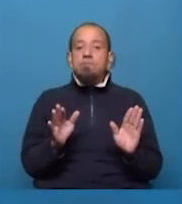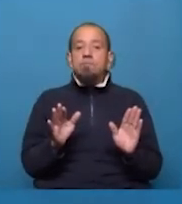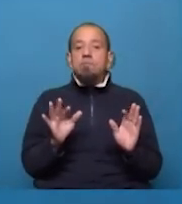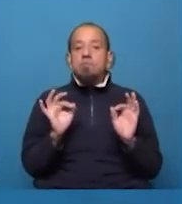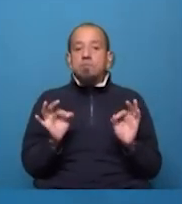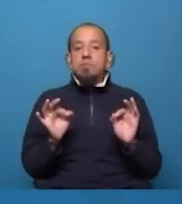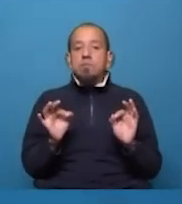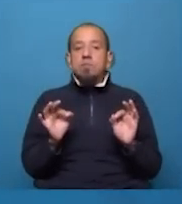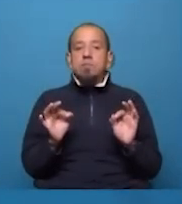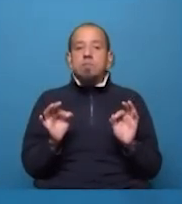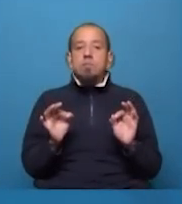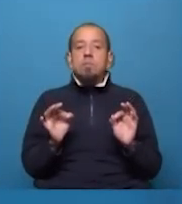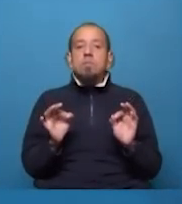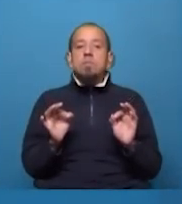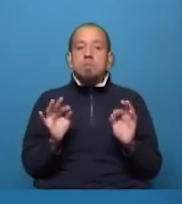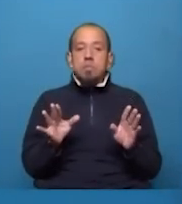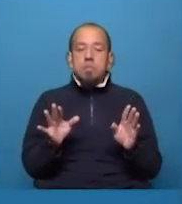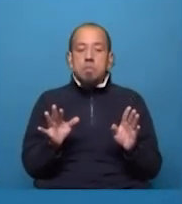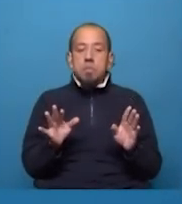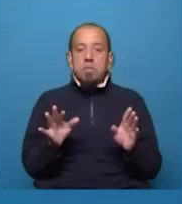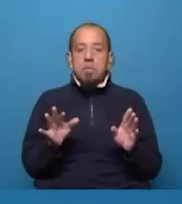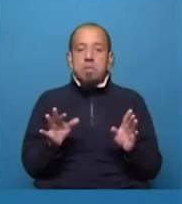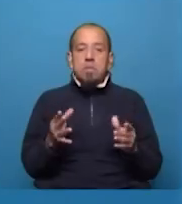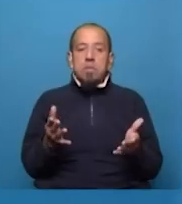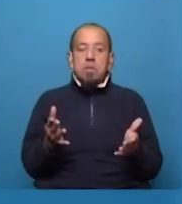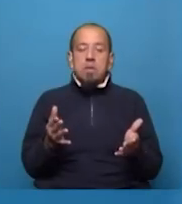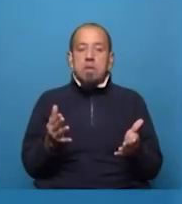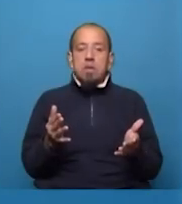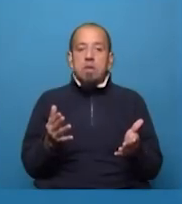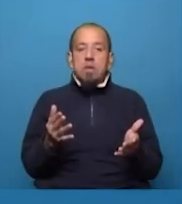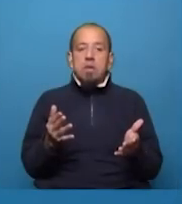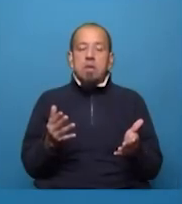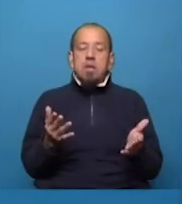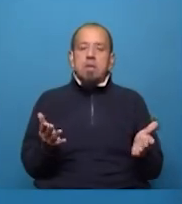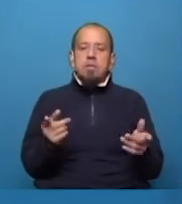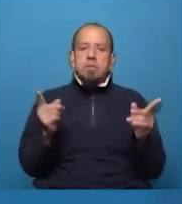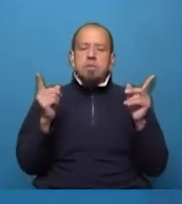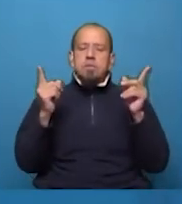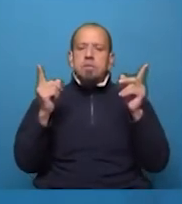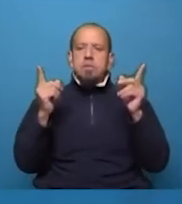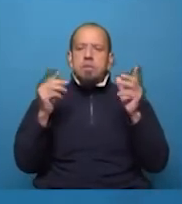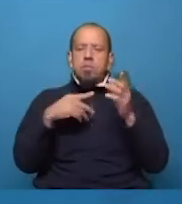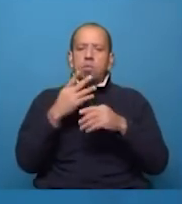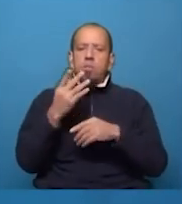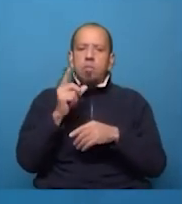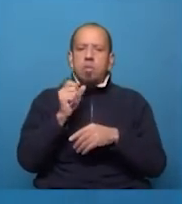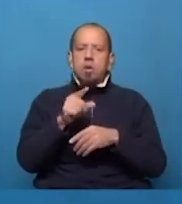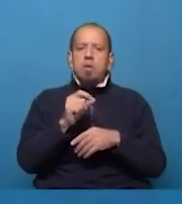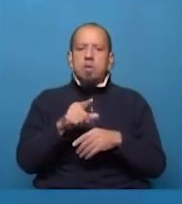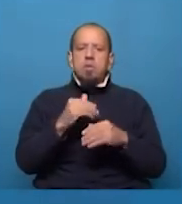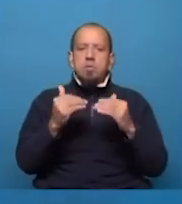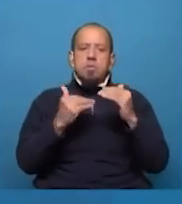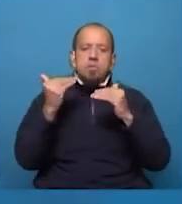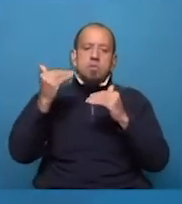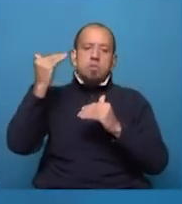bien está tan bien que es muy malo que haya subido el límite para